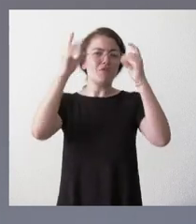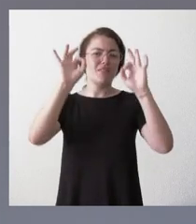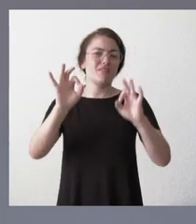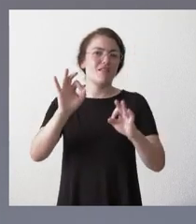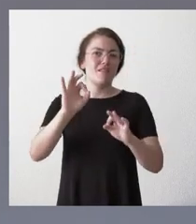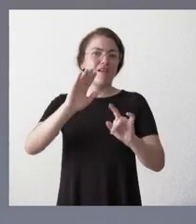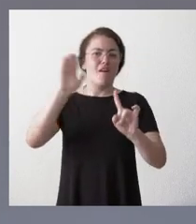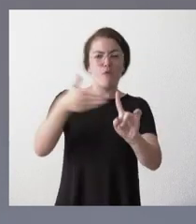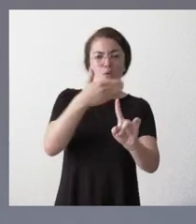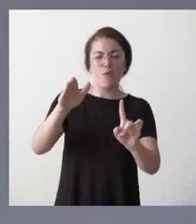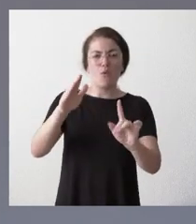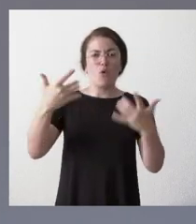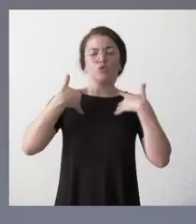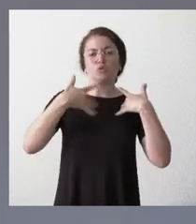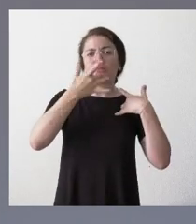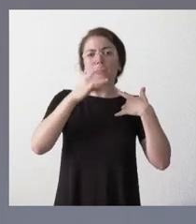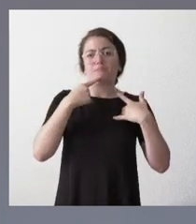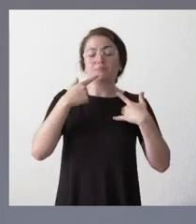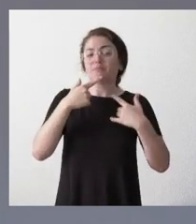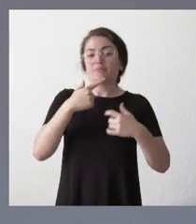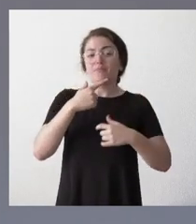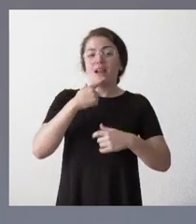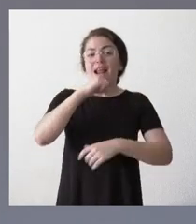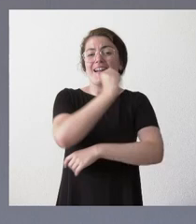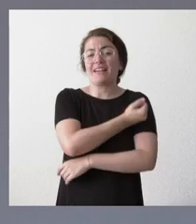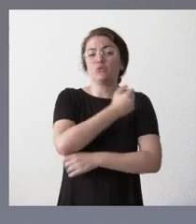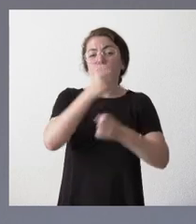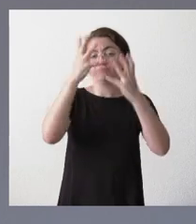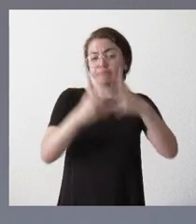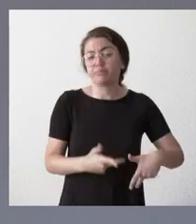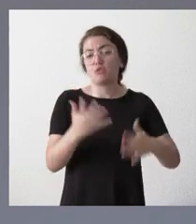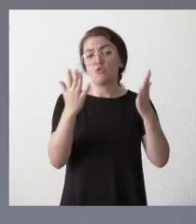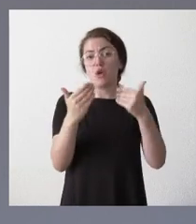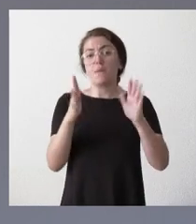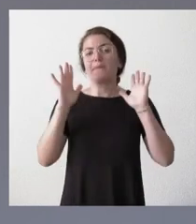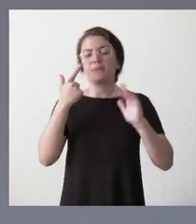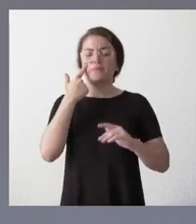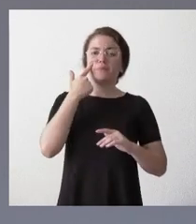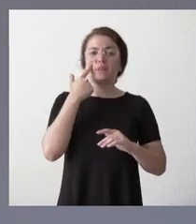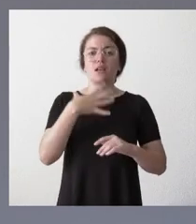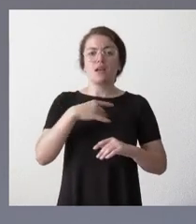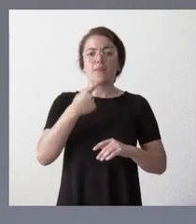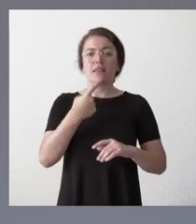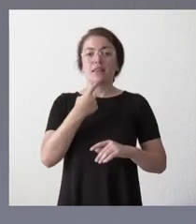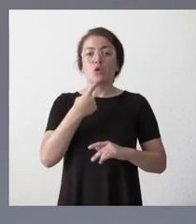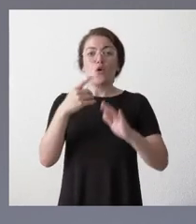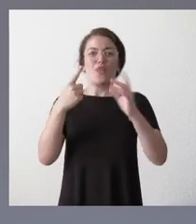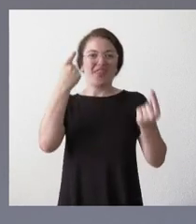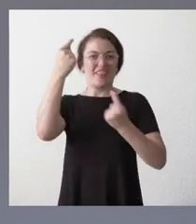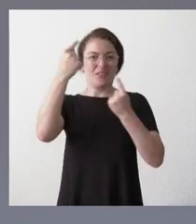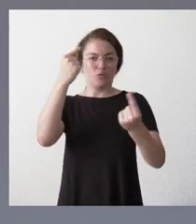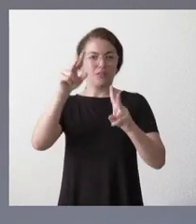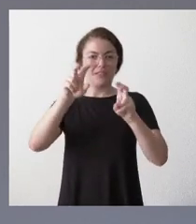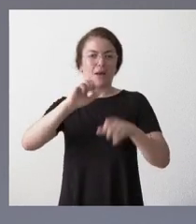intrafamiliar, pero sí me van a permitir que les dé diferentes datos, sobre todo estadísticas oficiales de